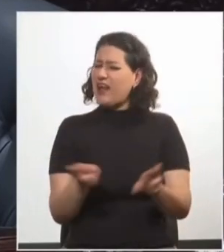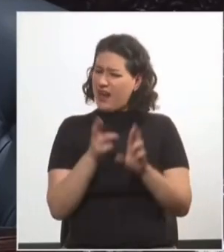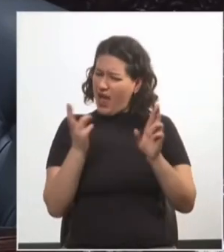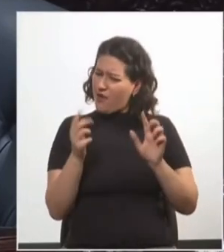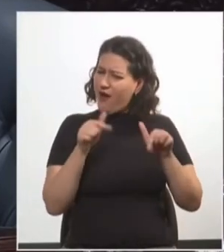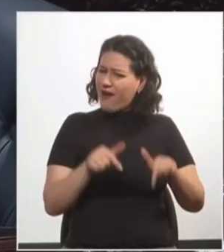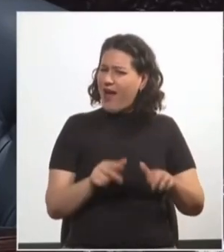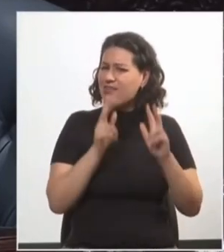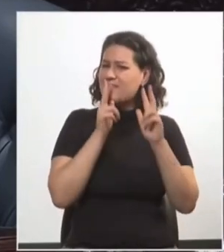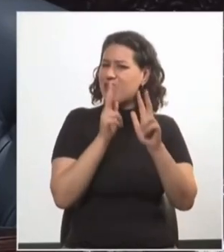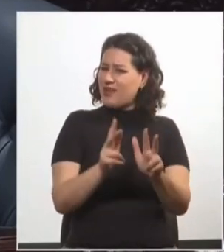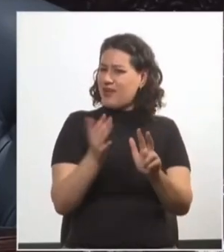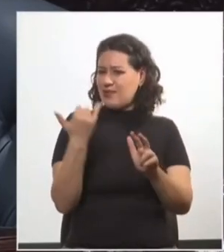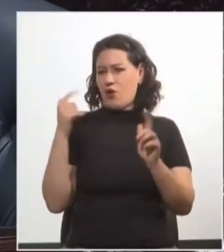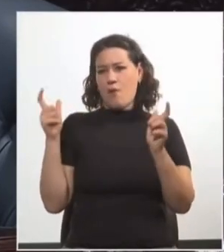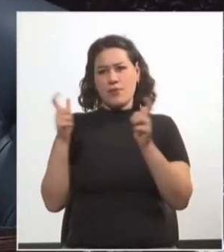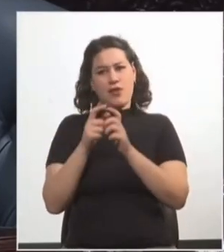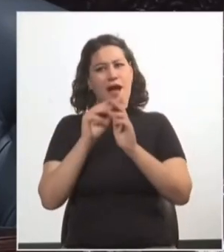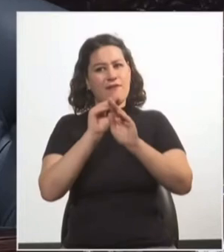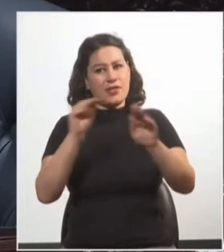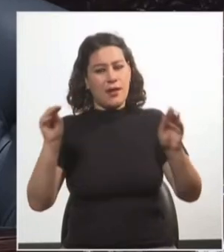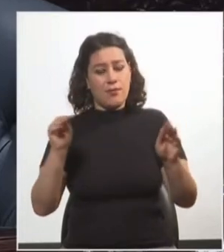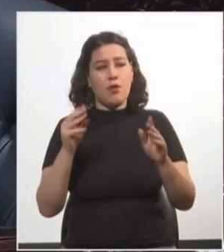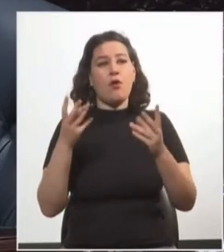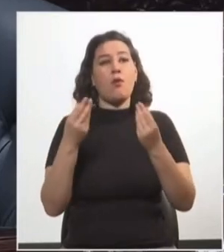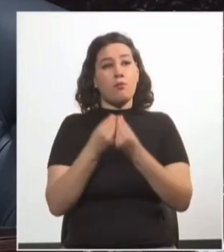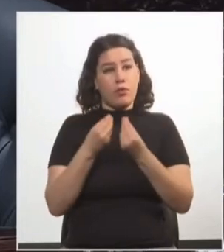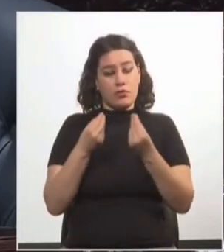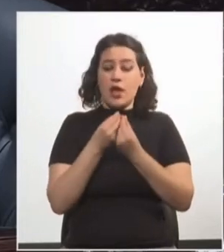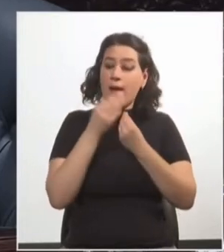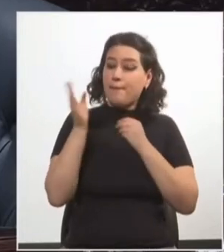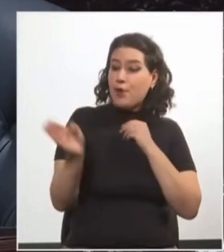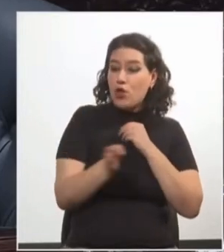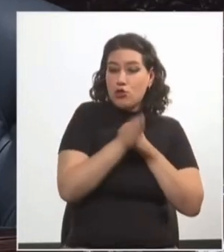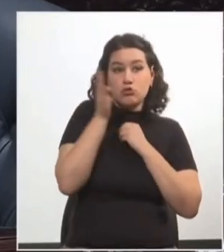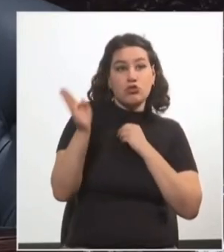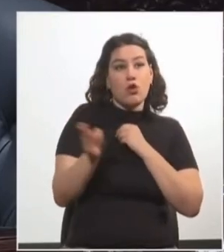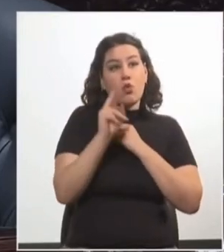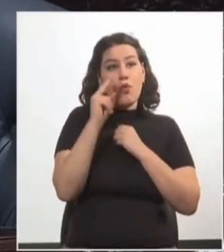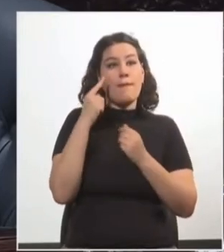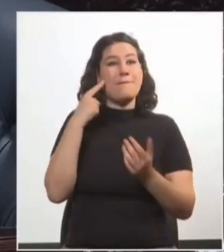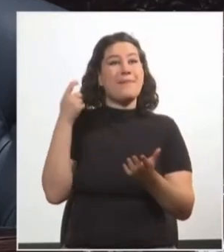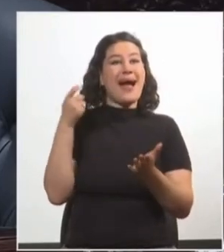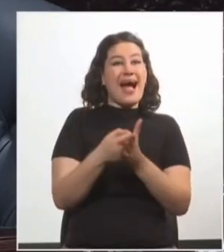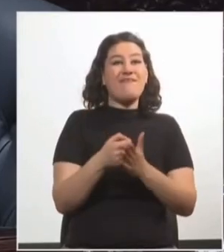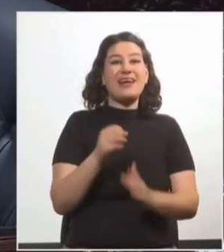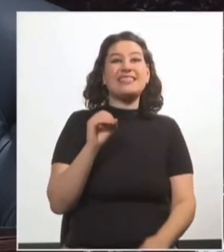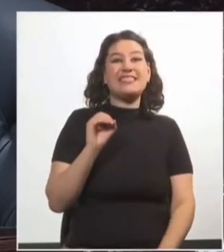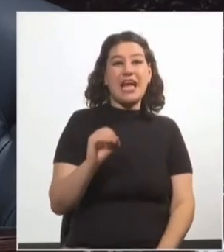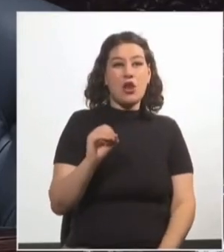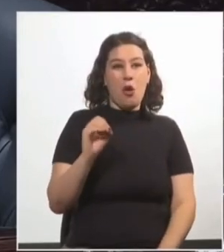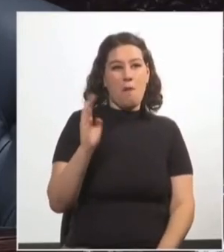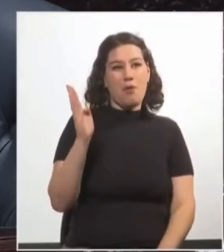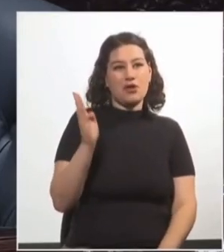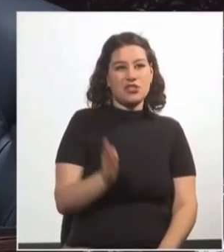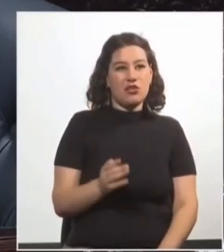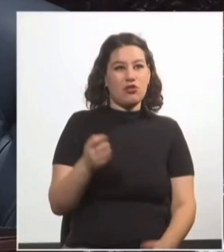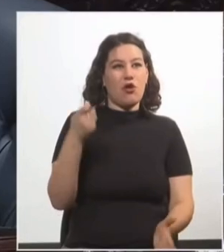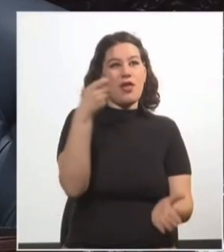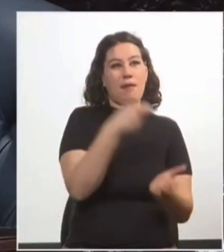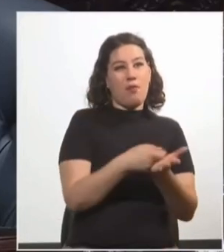acá, que había sectores enteros de la producción uruguaya que pagaban 0% de